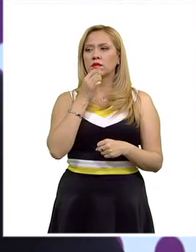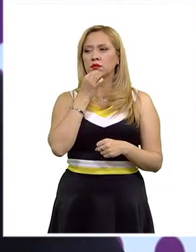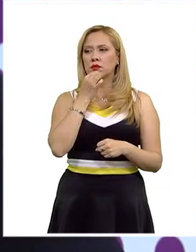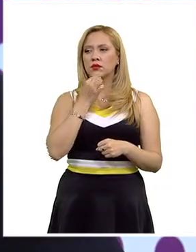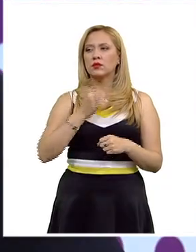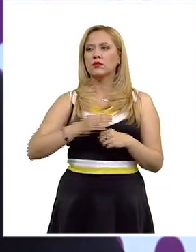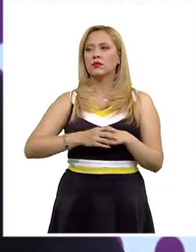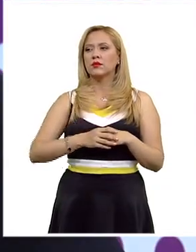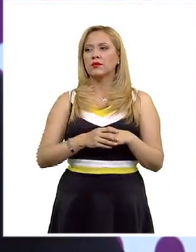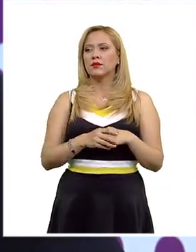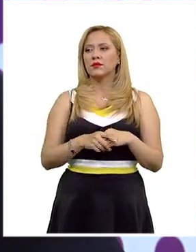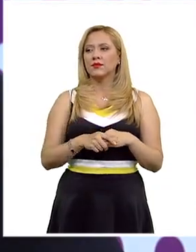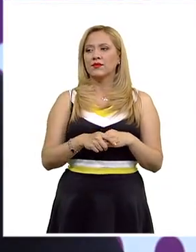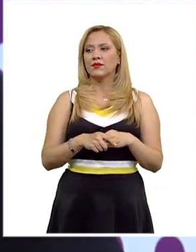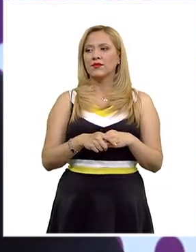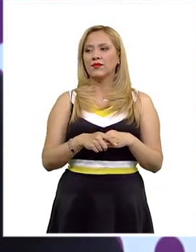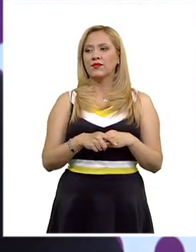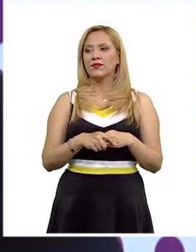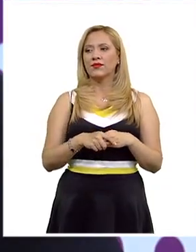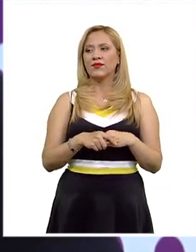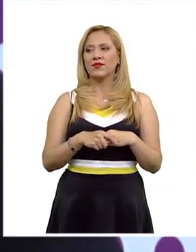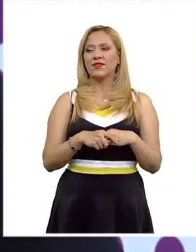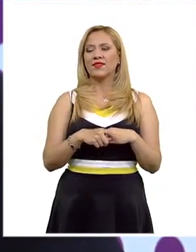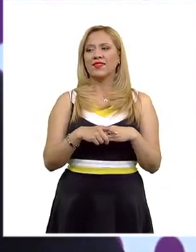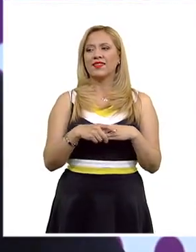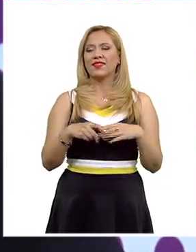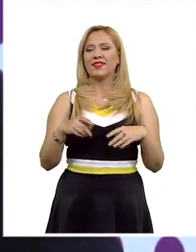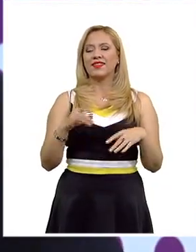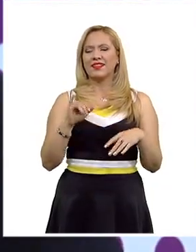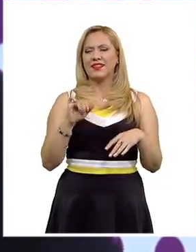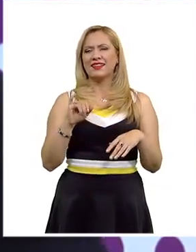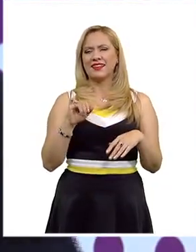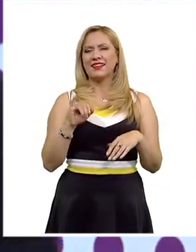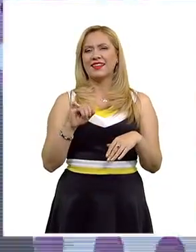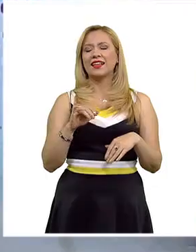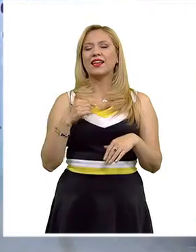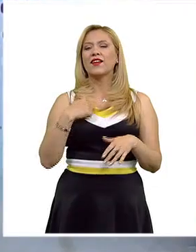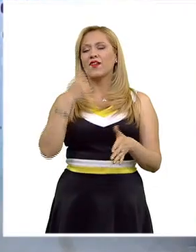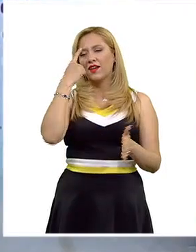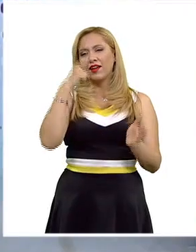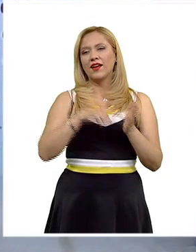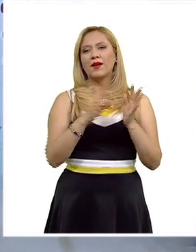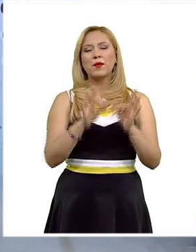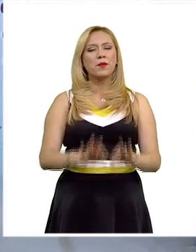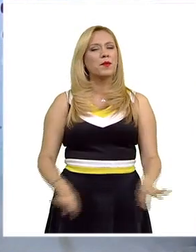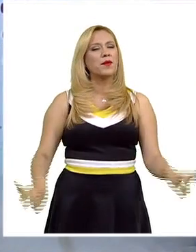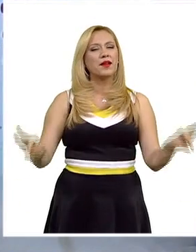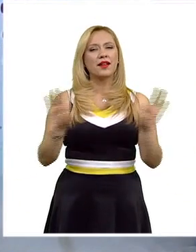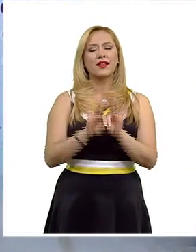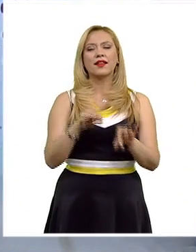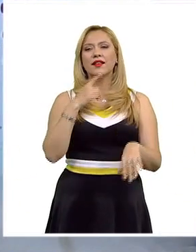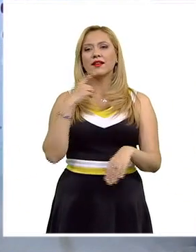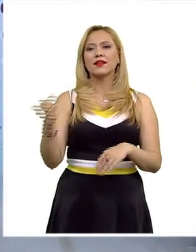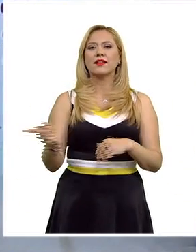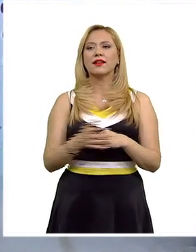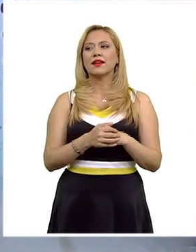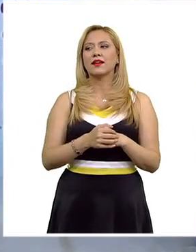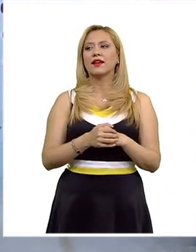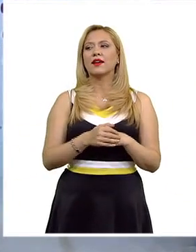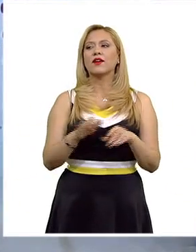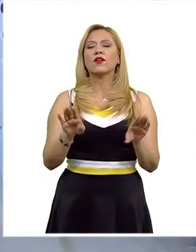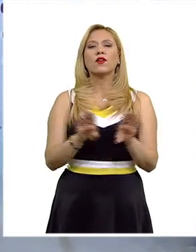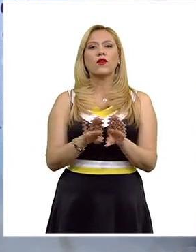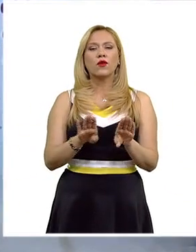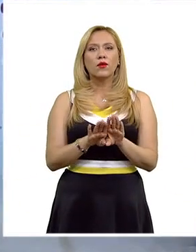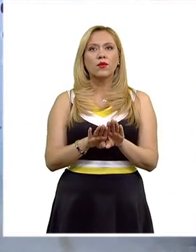minutito. Sí, te termina, luego pasamos a conclusiones, pero... creo que algo que dijo muy importante Adriana fue sobre cómo